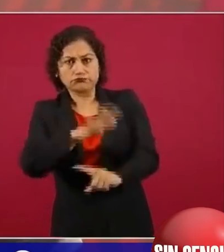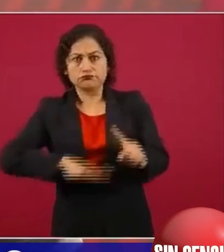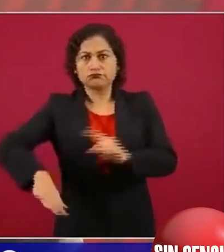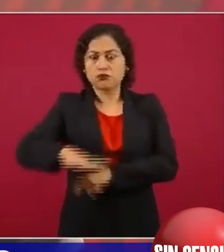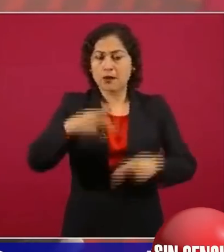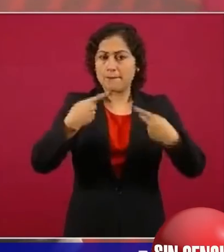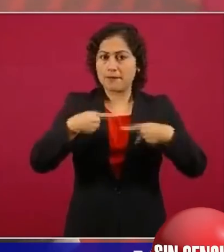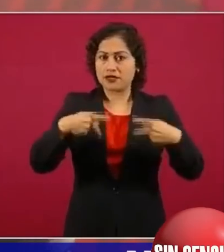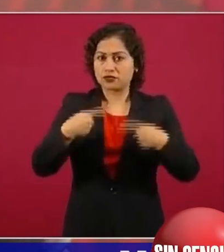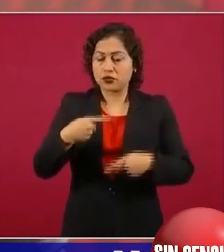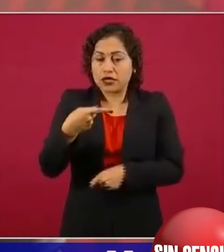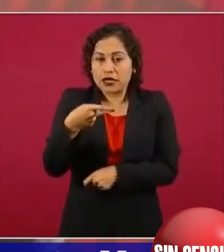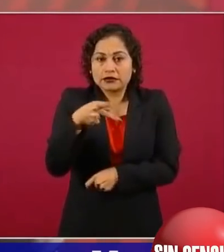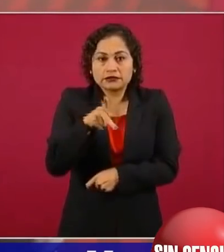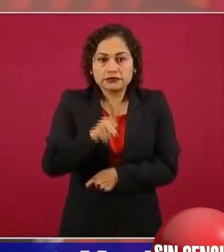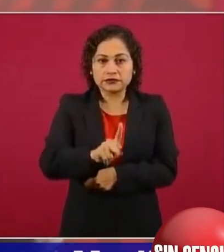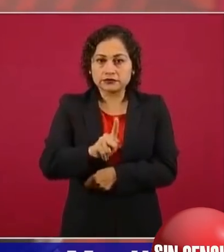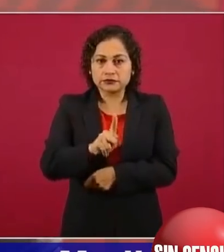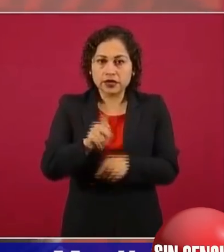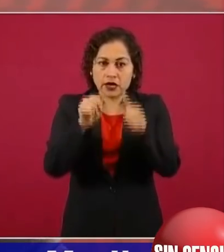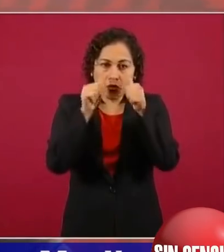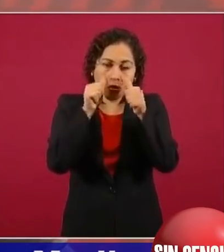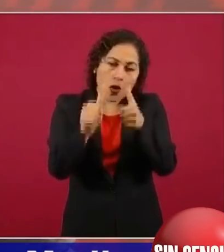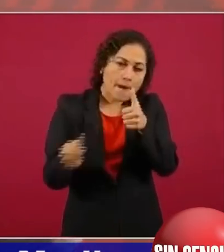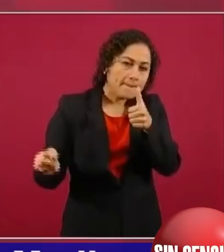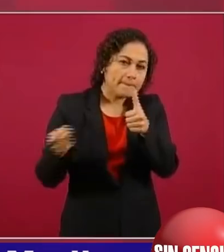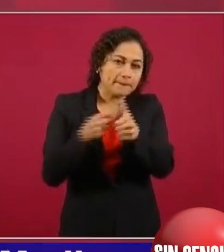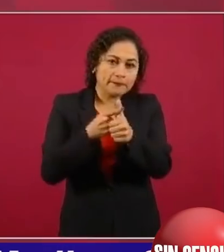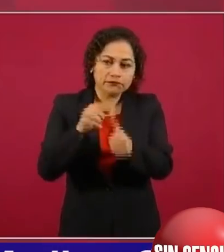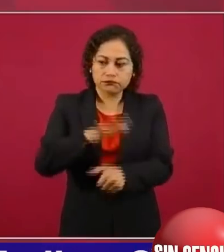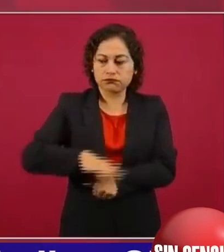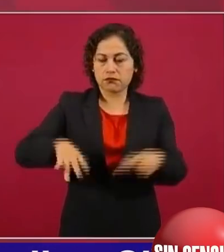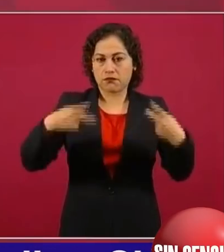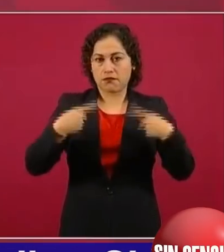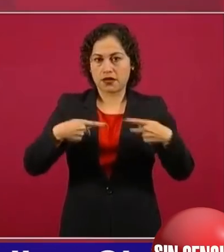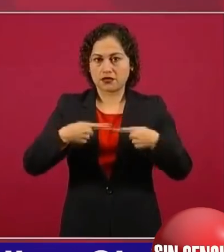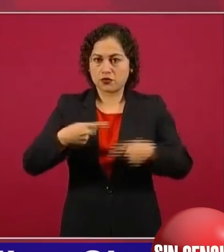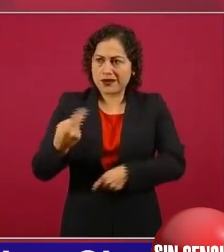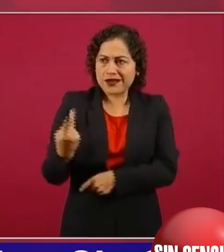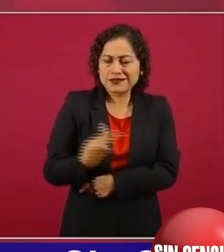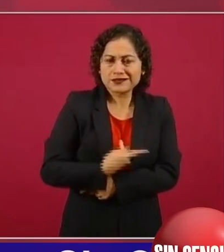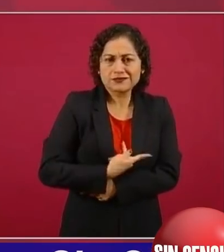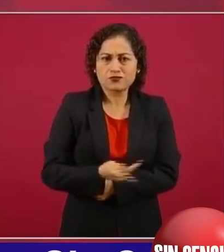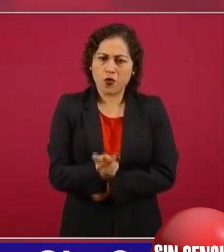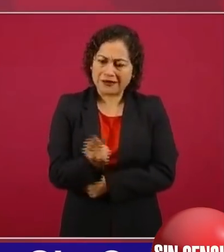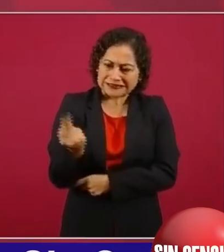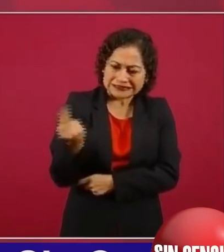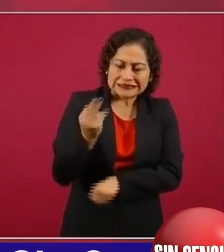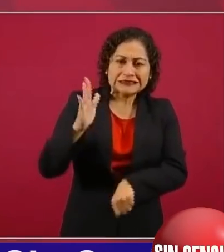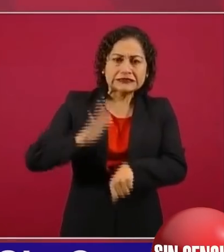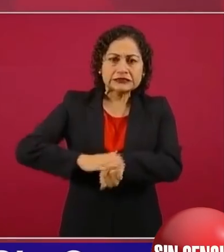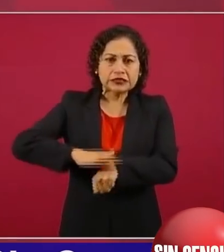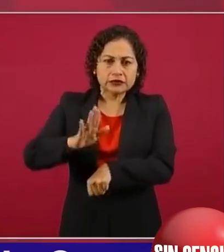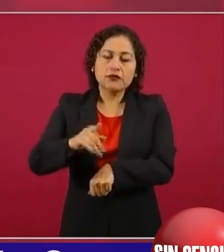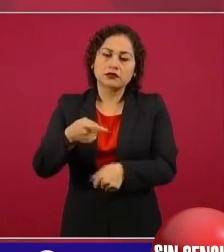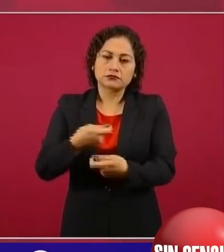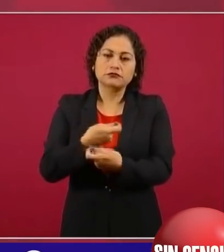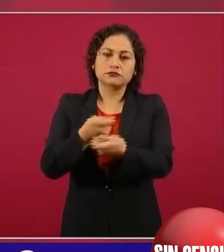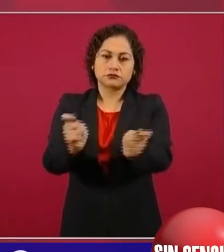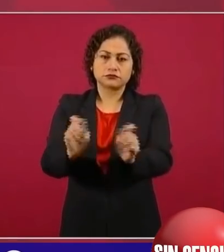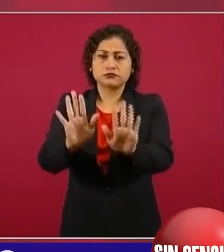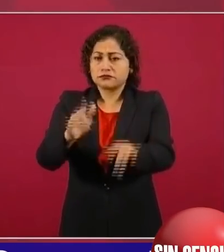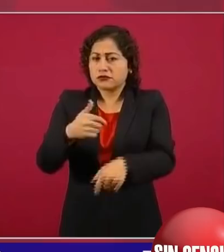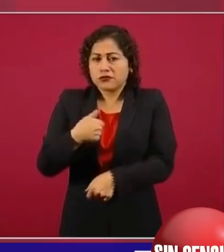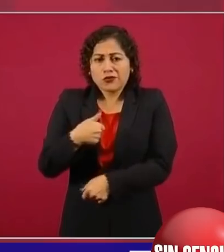dándole preferencia a la gente que más lo necesita. Y siempre lo he dicho, hay gobiernos que dan y hay gobiernos